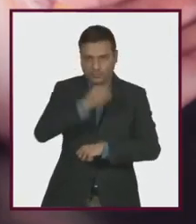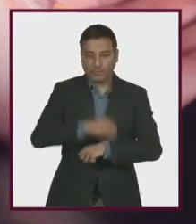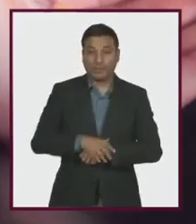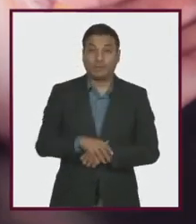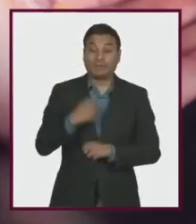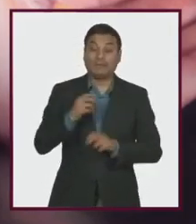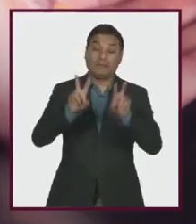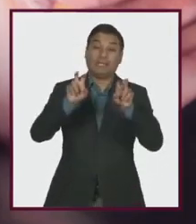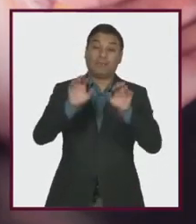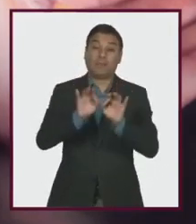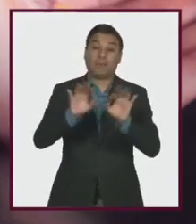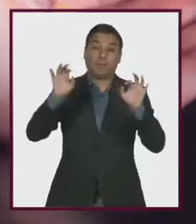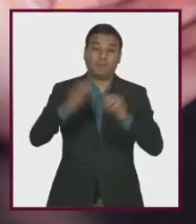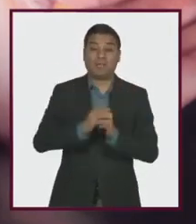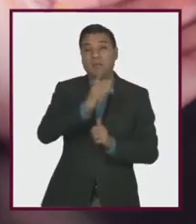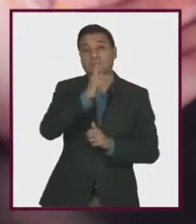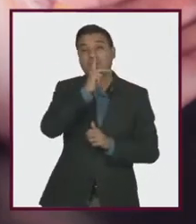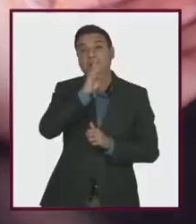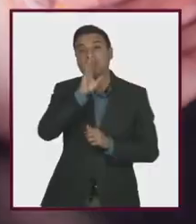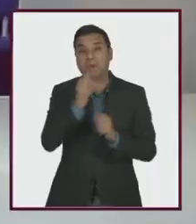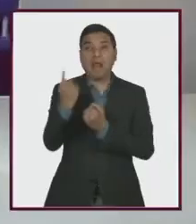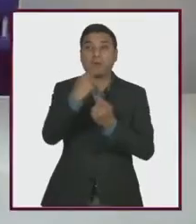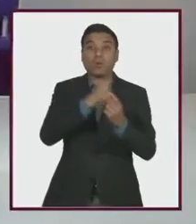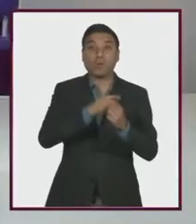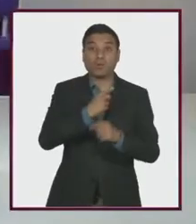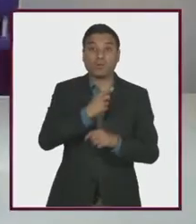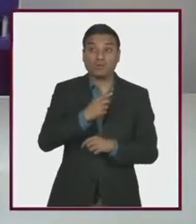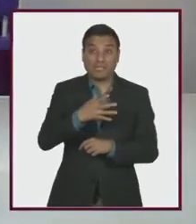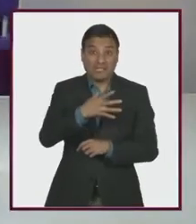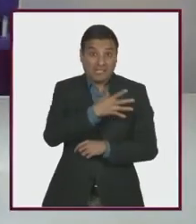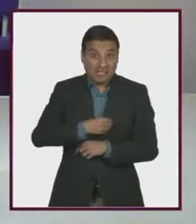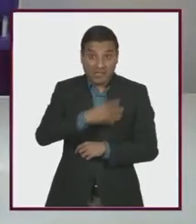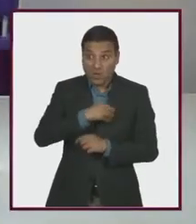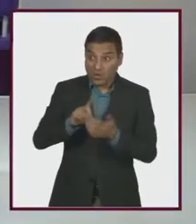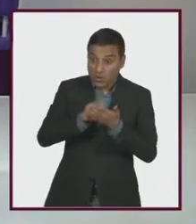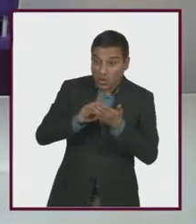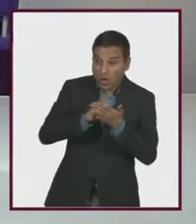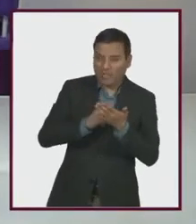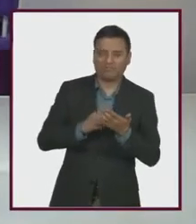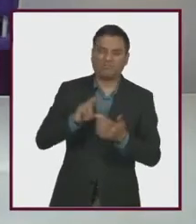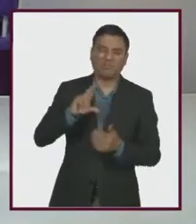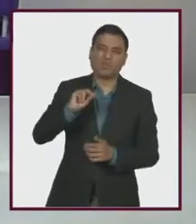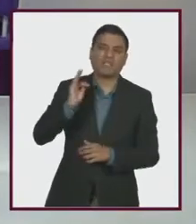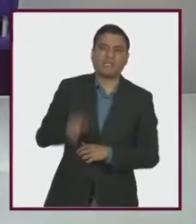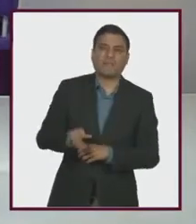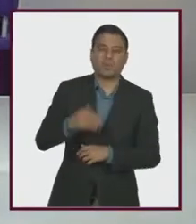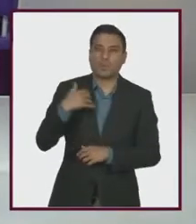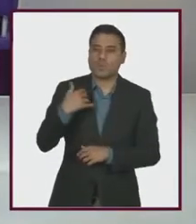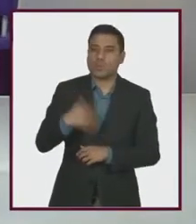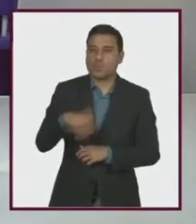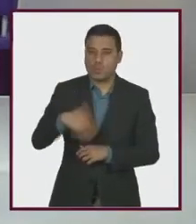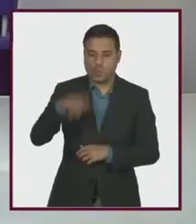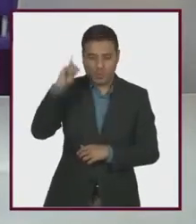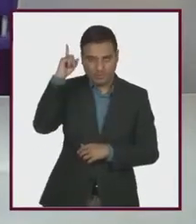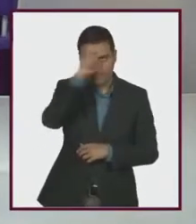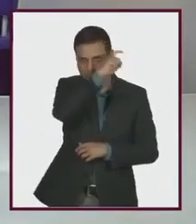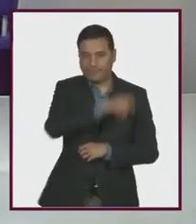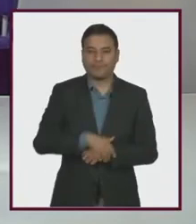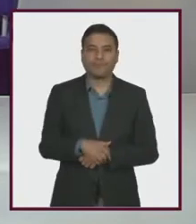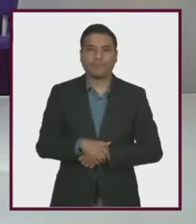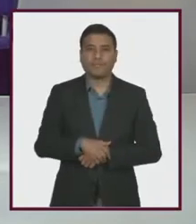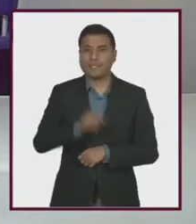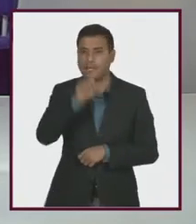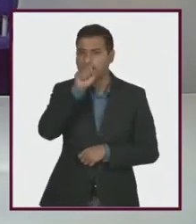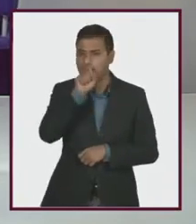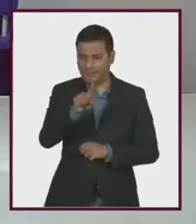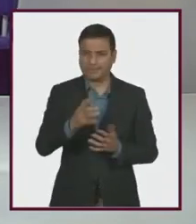familia no aceptan que su hijo sea adicto. Está complicado cuando no hay una aceptación real del tema. Y también hay